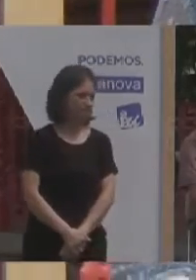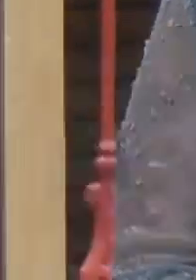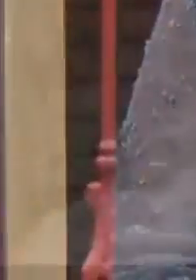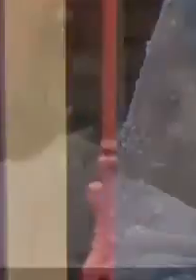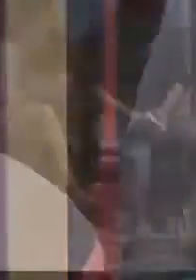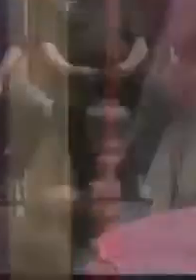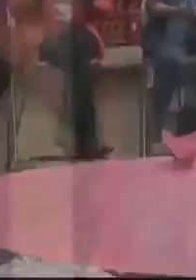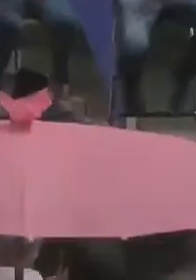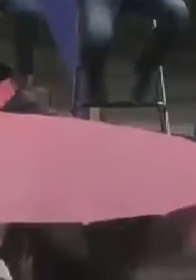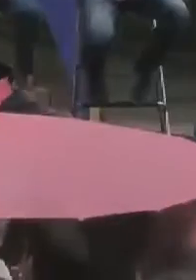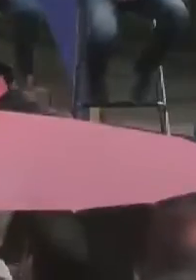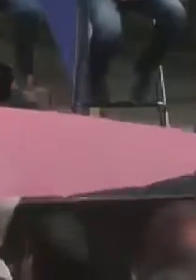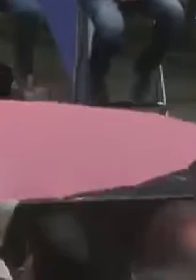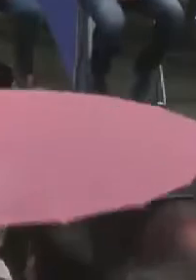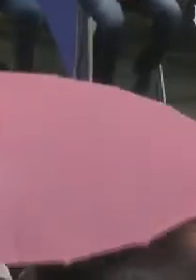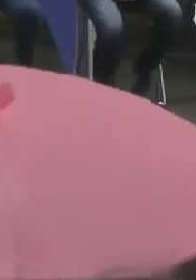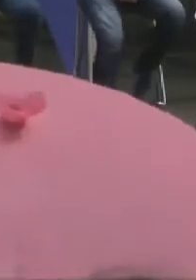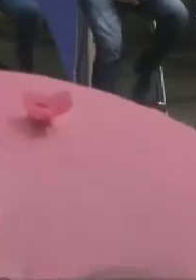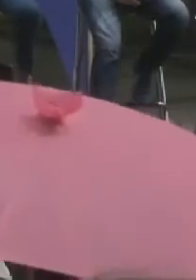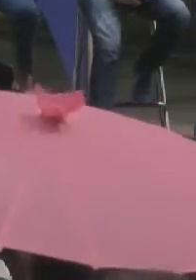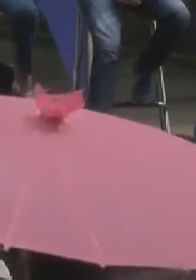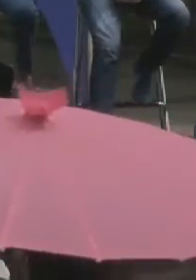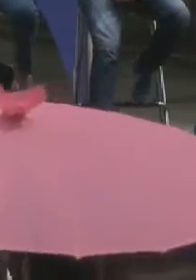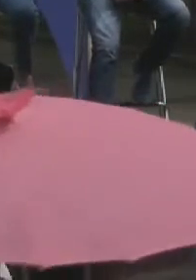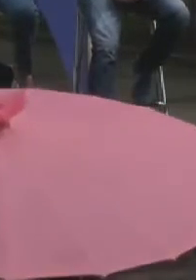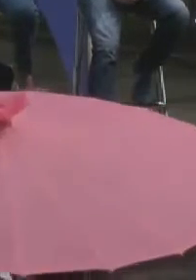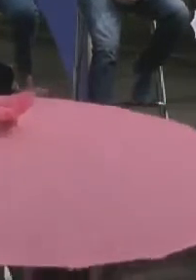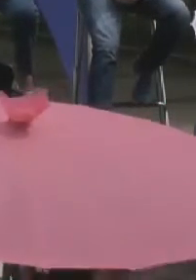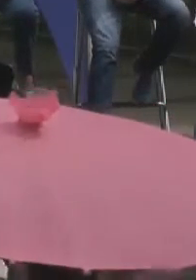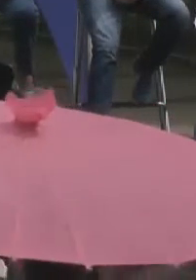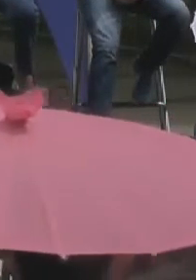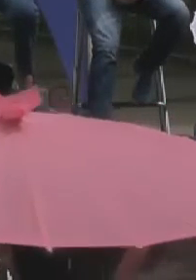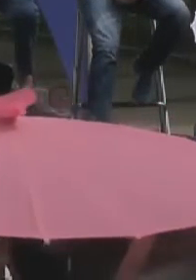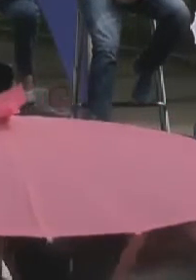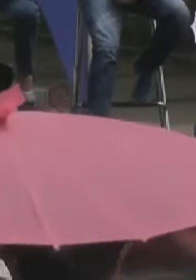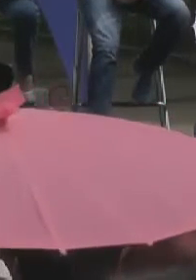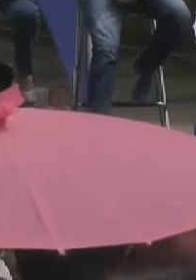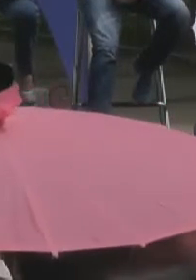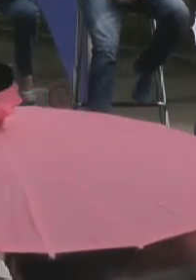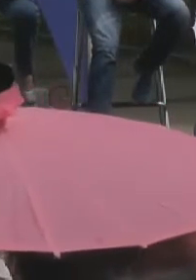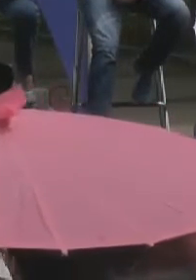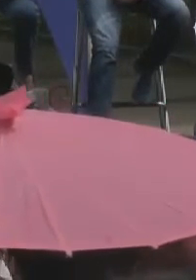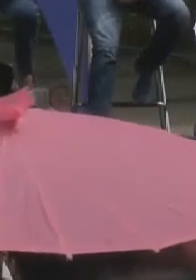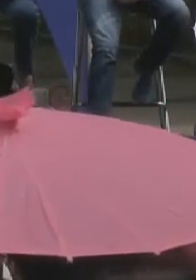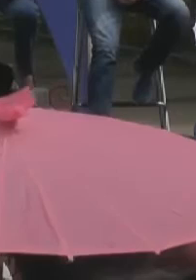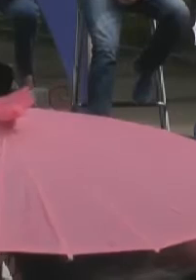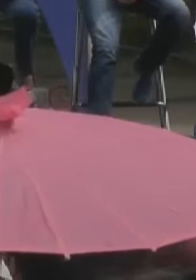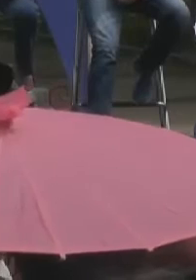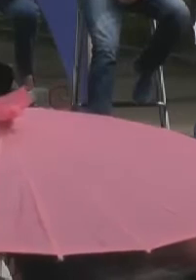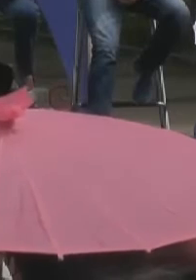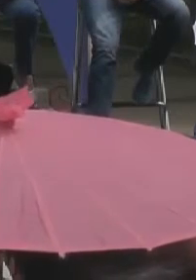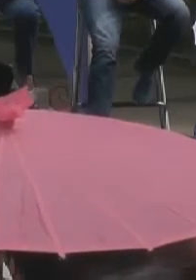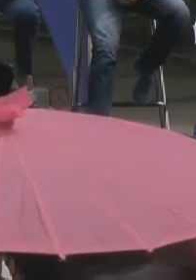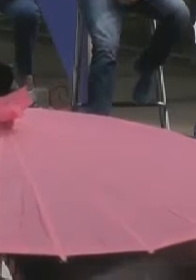Agora vos deixo con un compañeiro aquí tamén histórico, Manolo Peñarrey, que é o